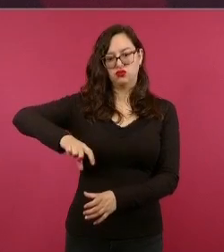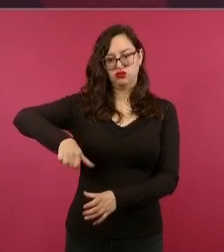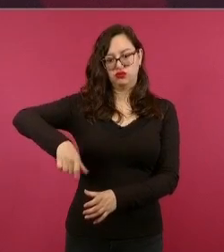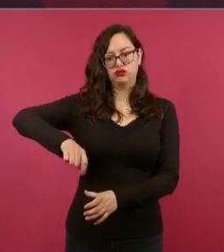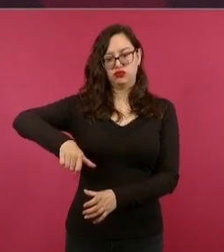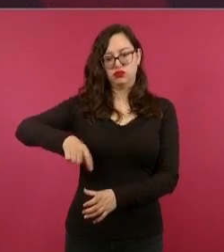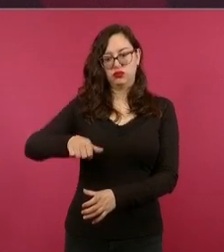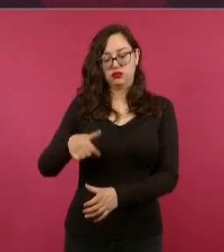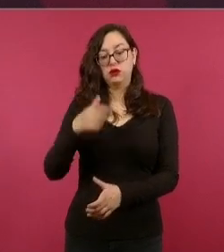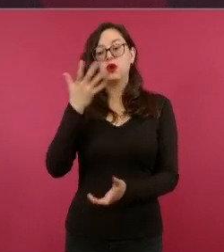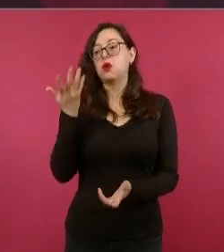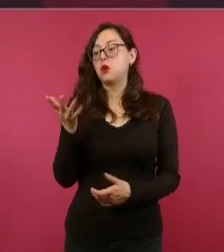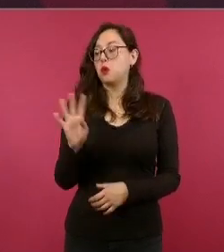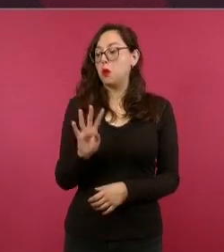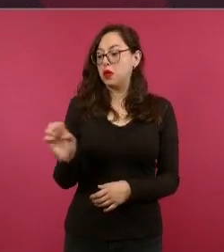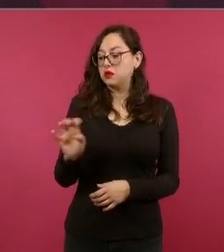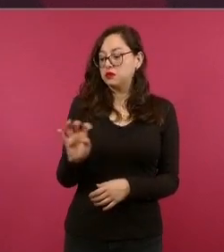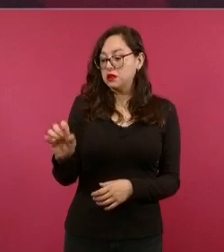Eso